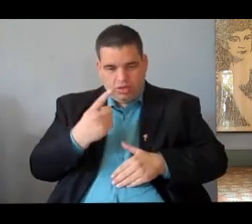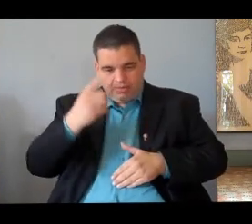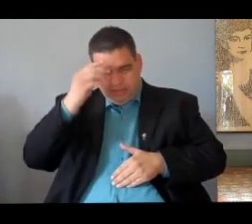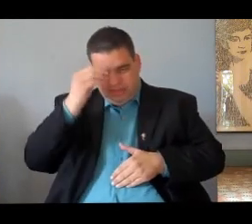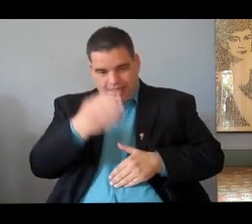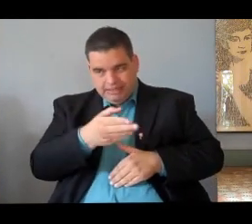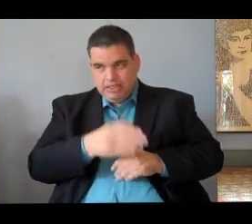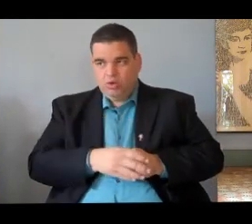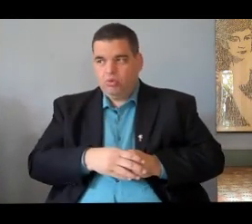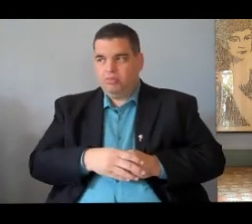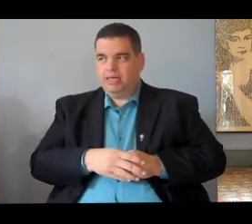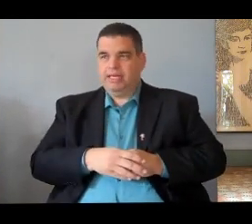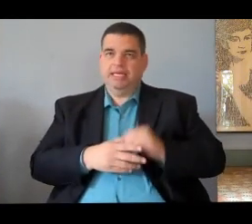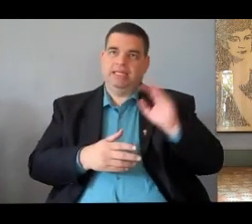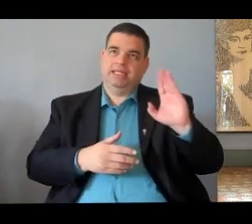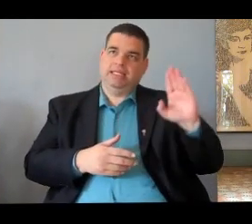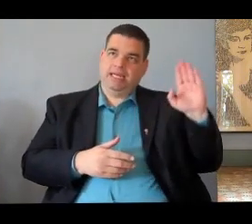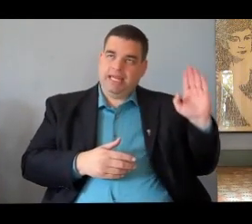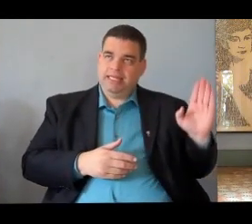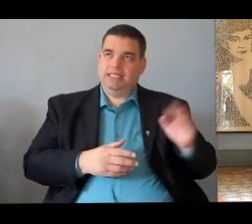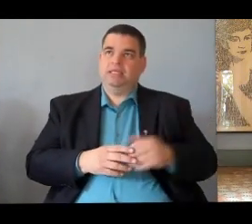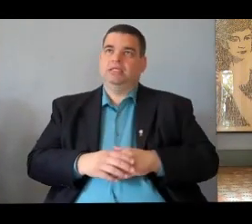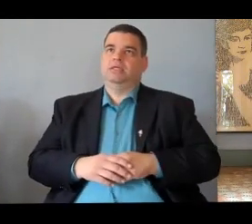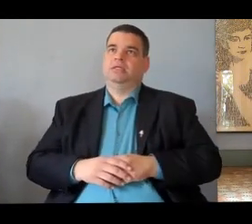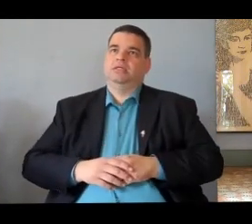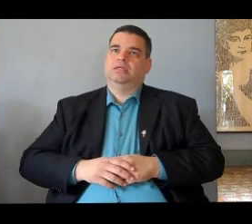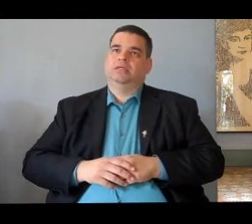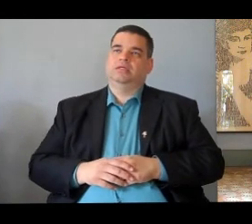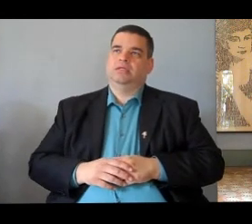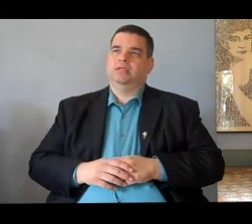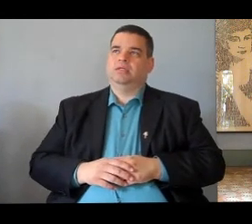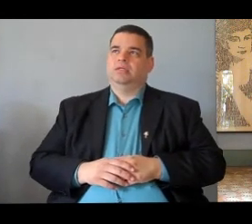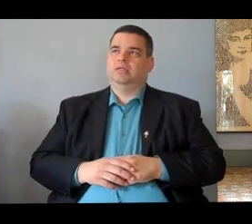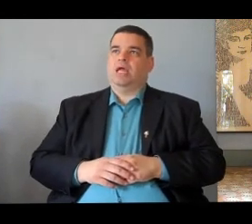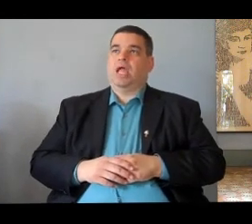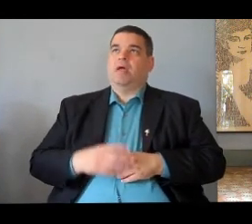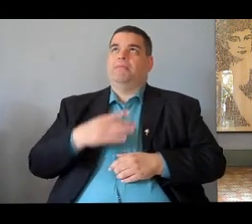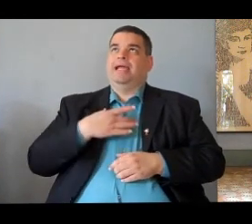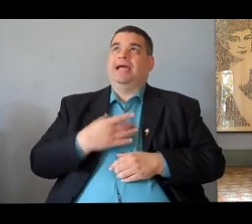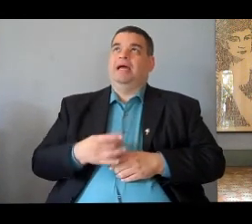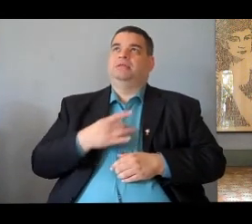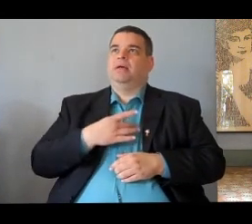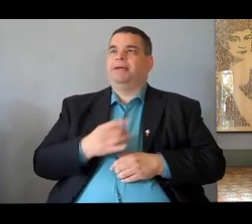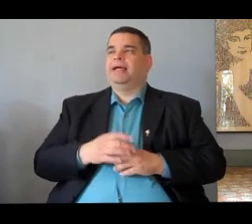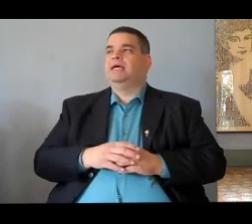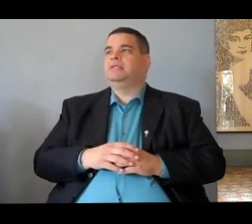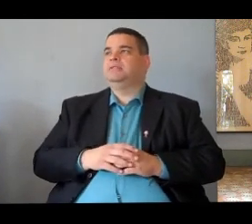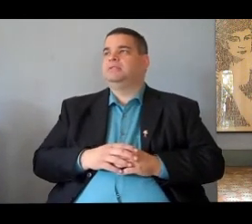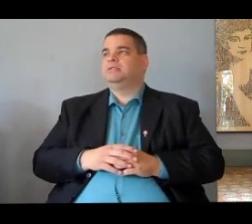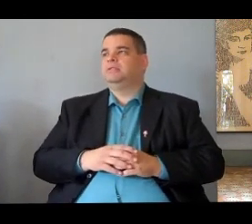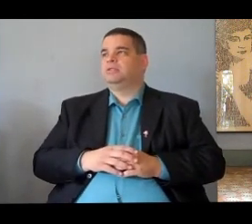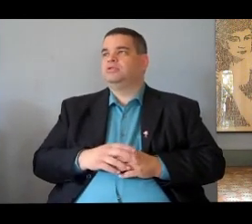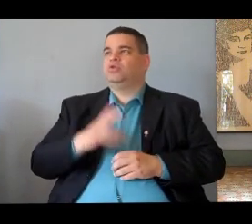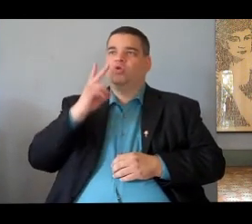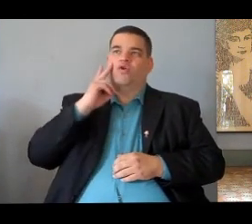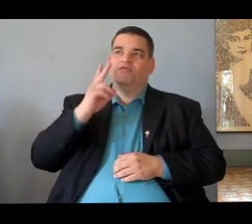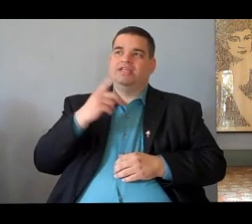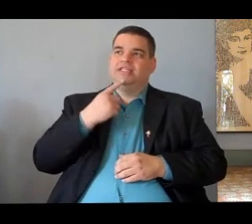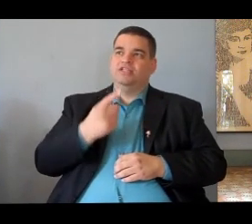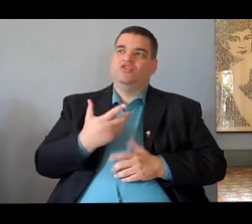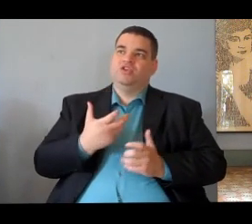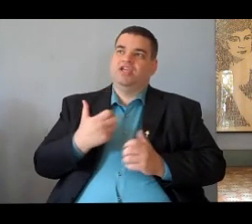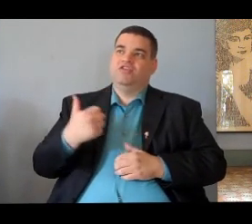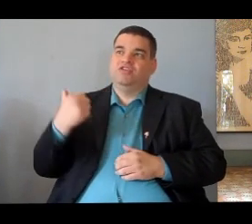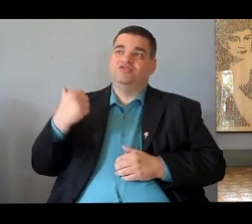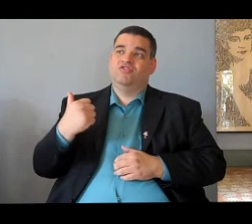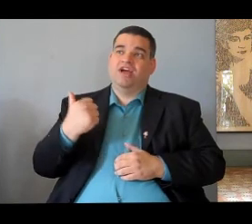Ah, ¿o qué es esta que está aquí al uh-huh. ladito? Sí, esta ah, es una ya. de las más populares las que exhibimos aquí. No, me encanta, te digo. O sea, yo lo vi allá y le dije, no, yo quiero eso